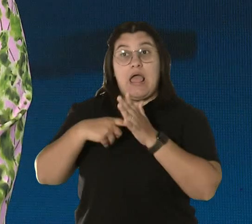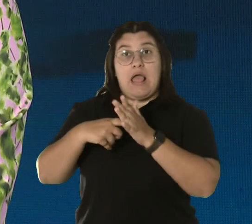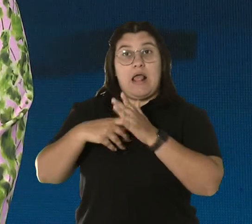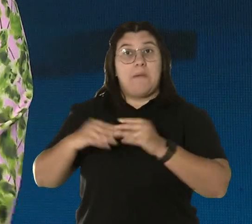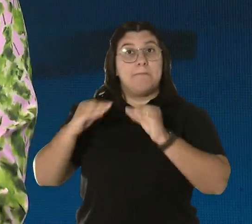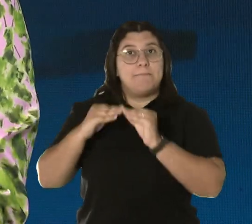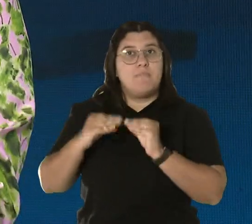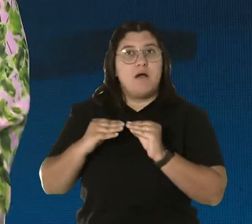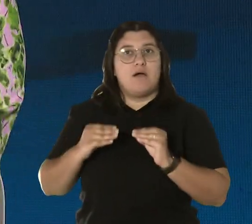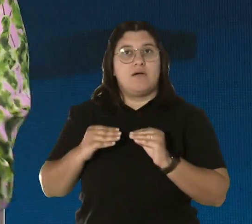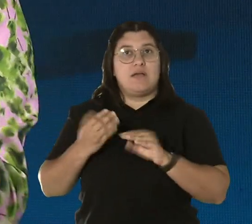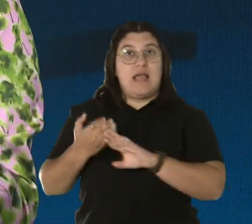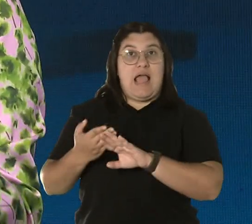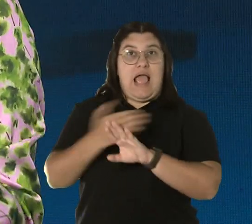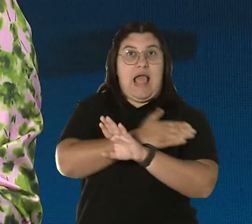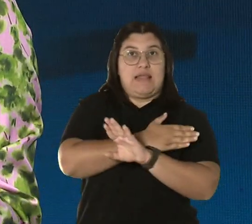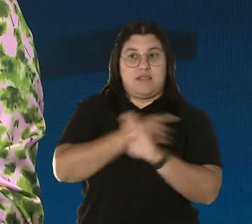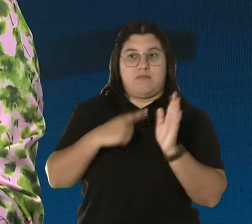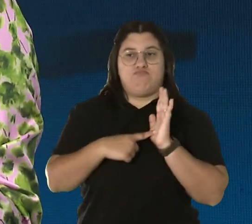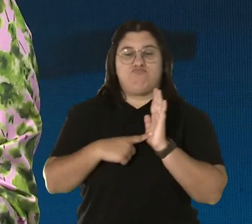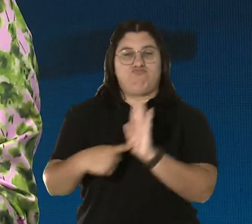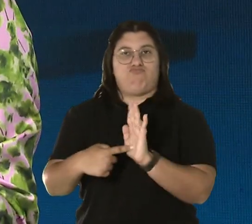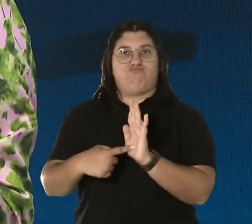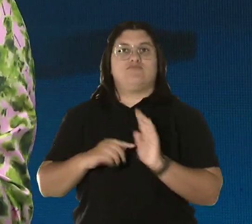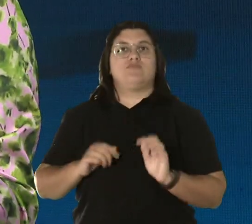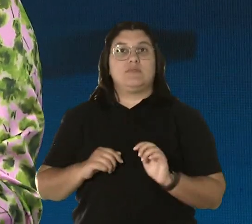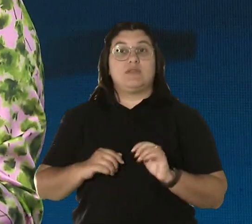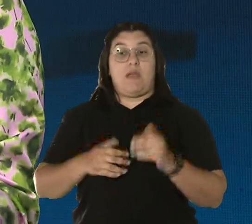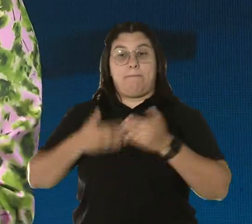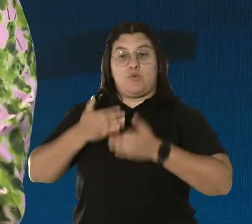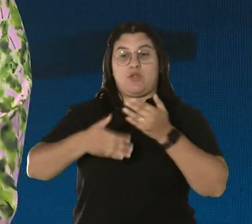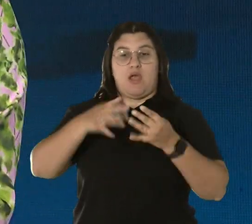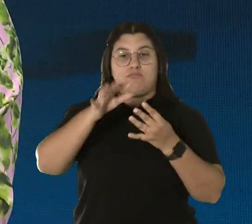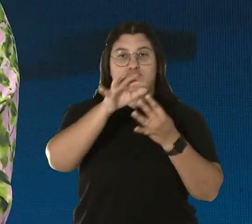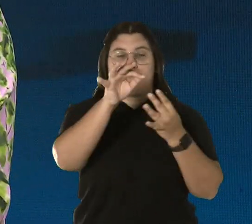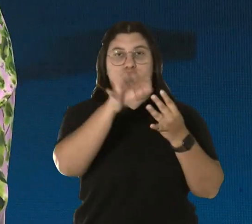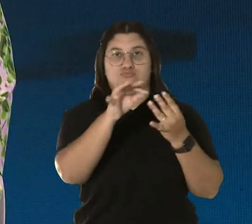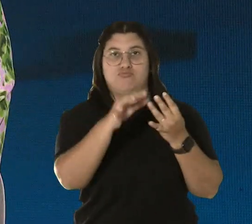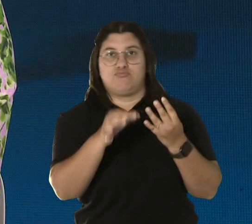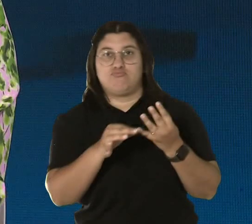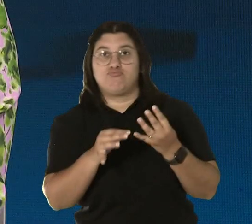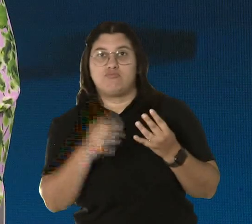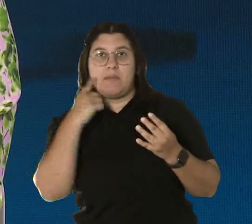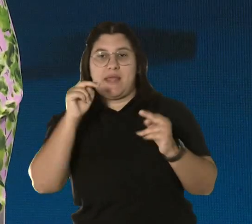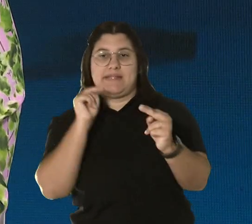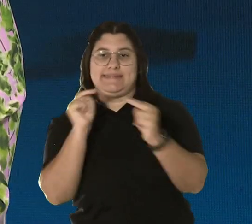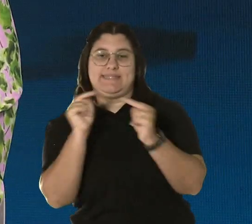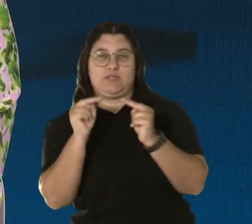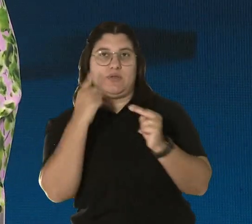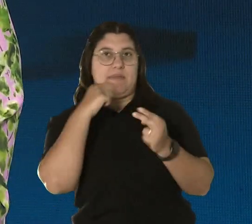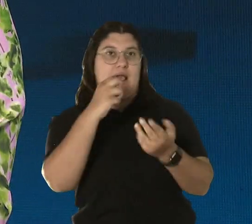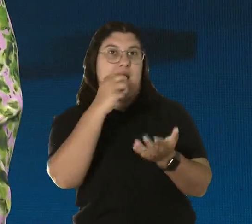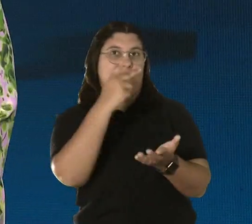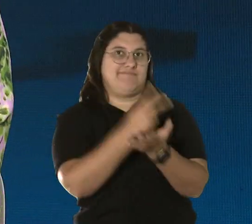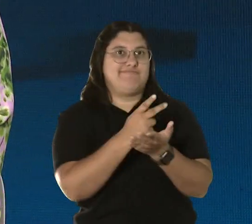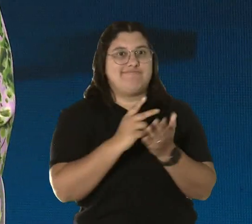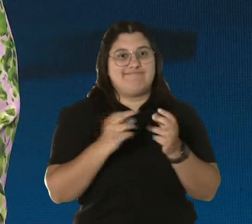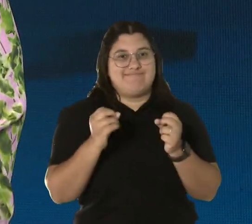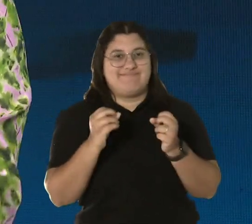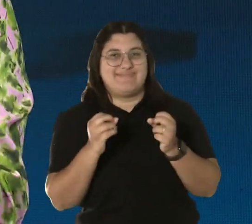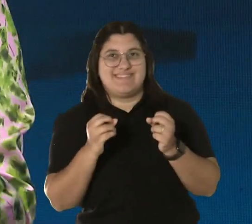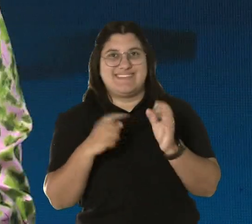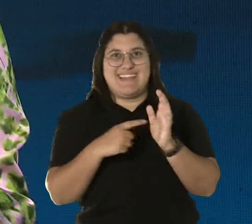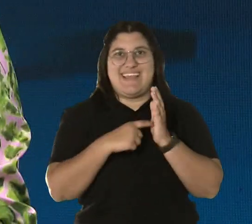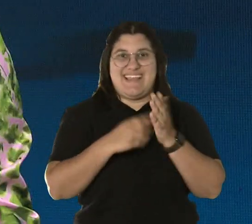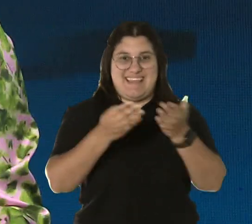la hora, antes de demostrar, ¿ok? Estamos hablando del proceso de selección y de negociación a lo que es una oportunidad, ¿verdad? Una oferta de empleo ya